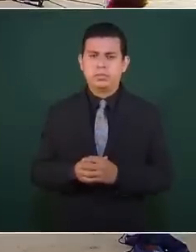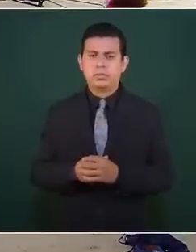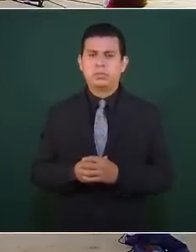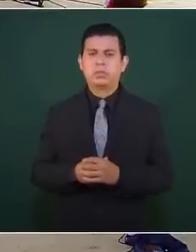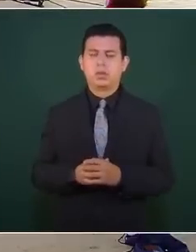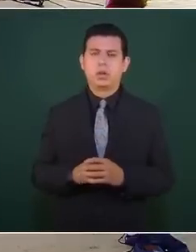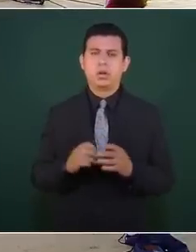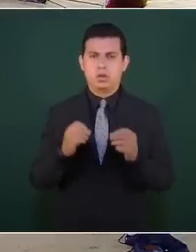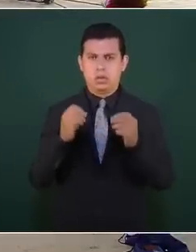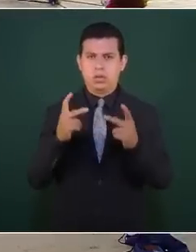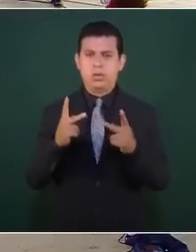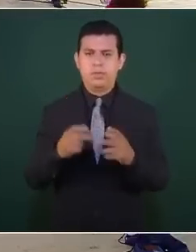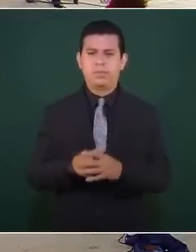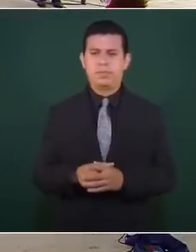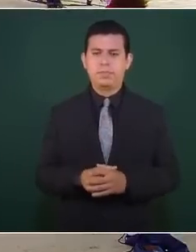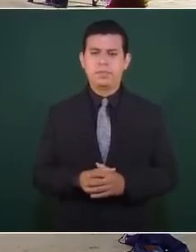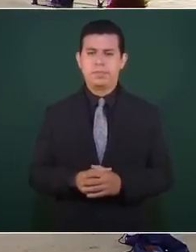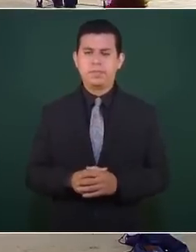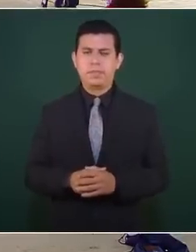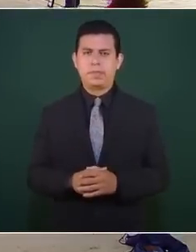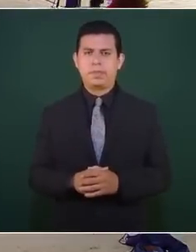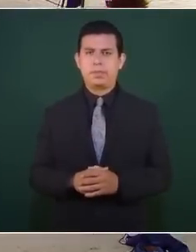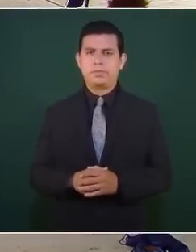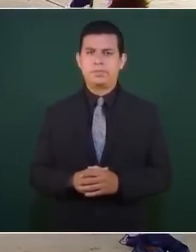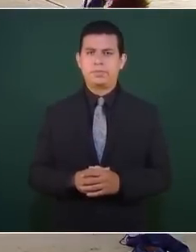a intervenir y estamos